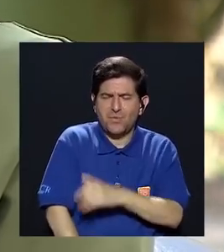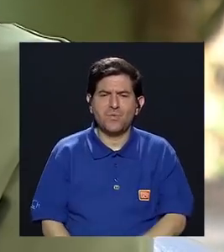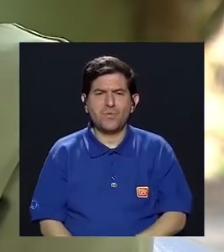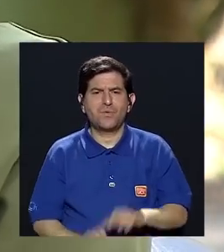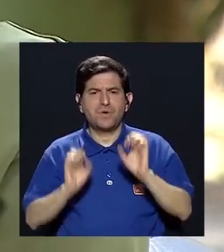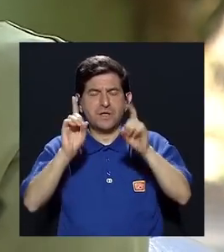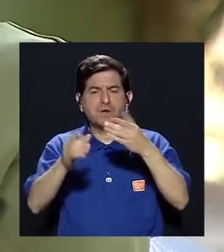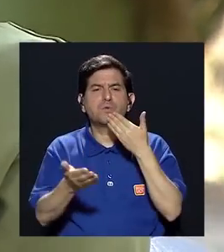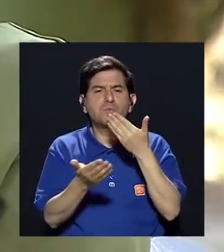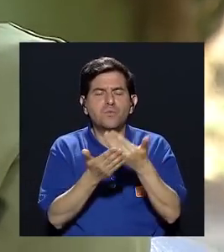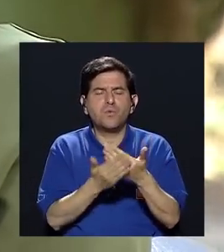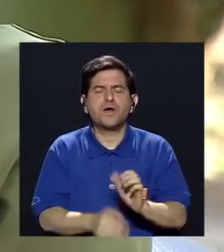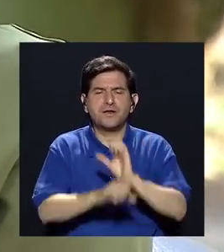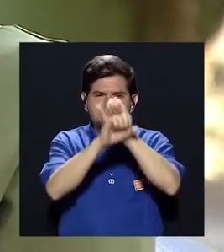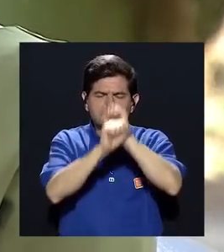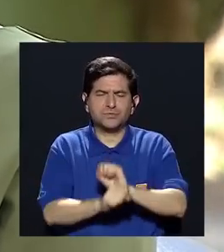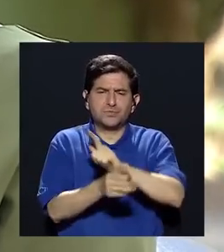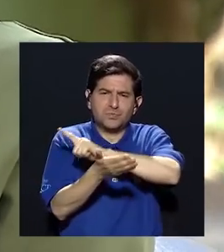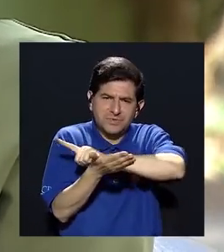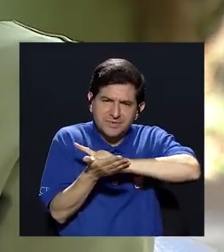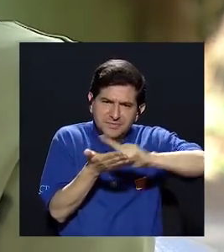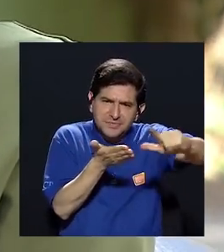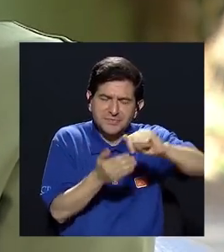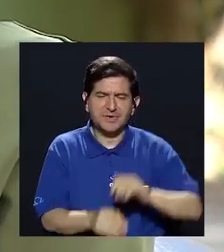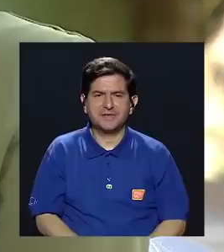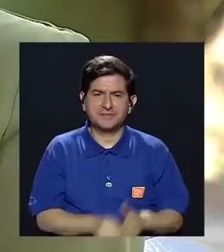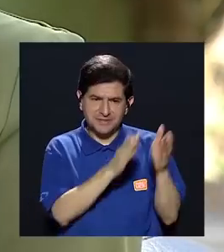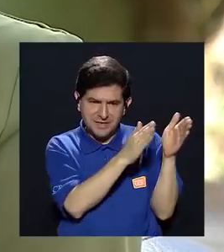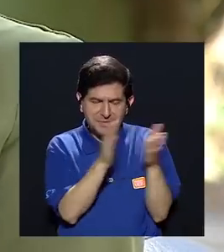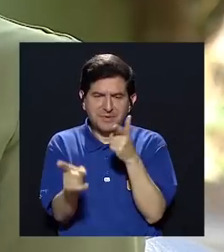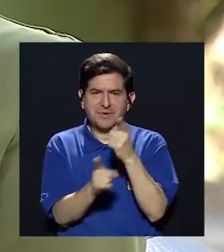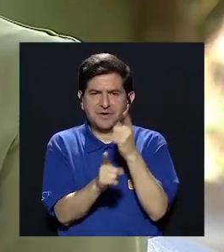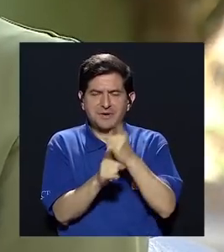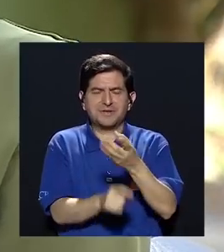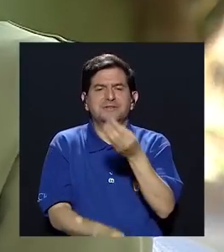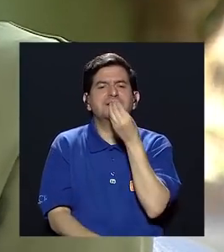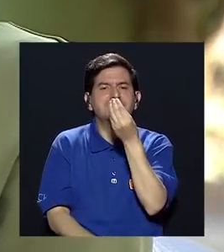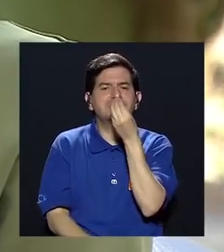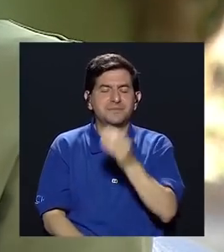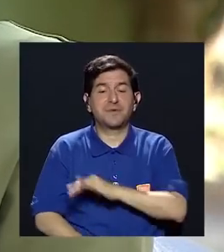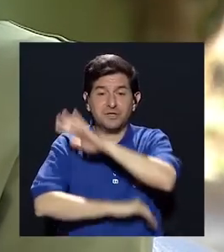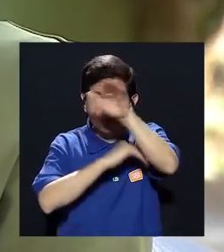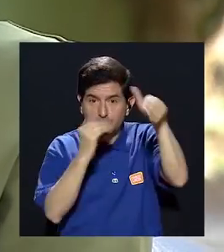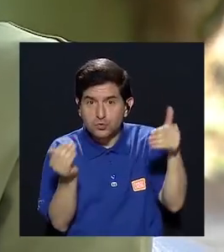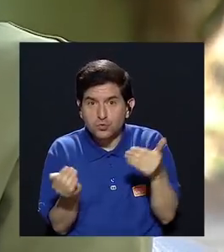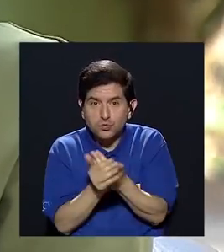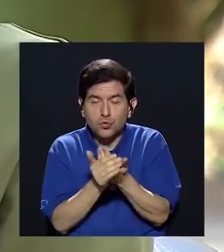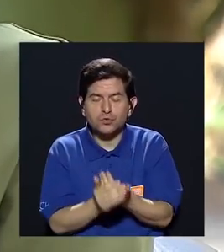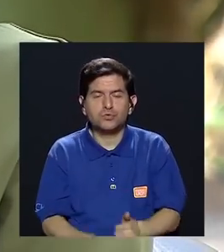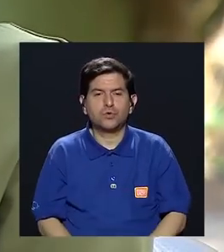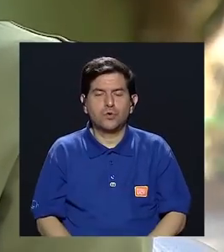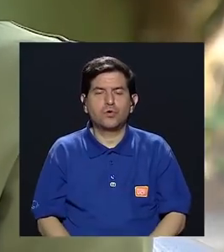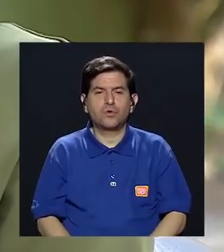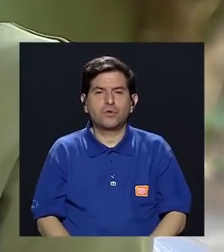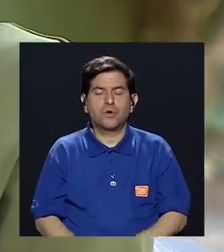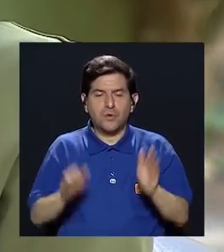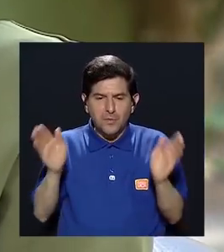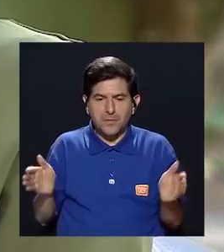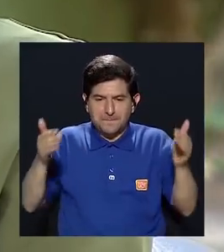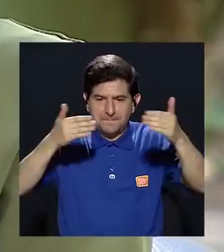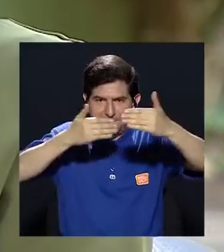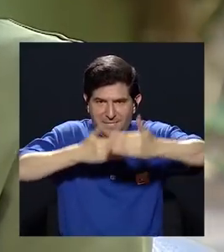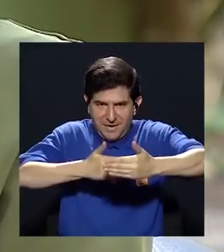la educación de buenos hábitos higiénicos, la preparación correcta de alimentos, todo fue como un combo de